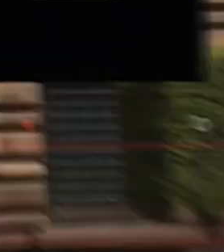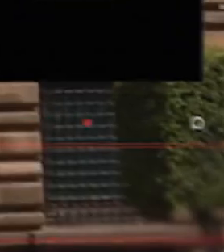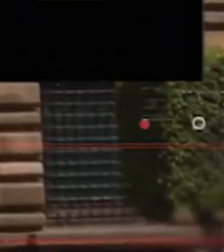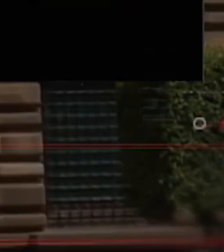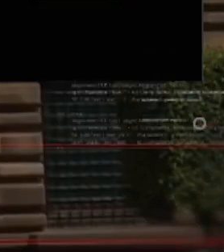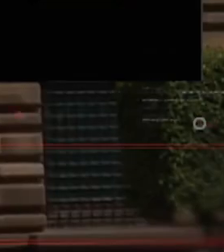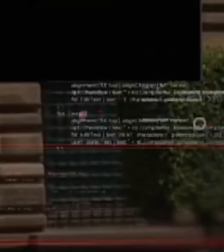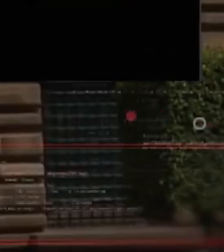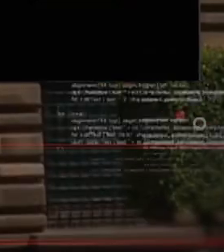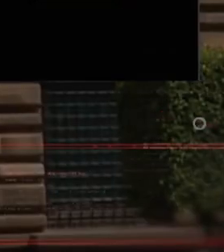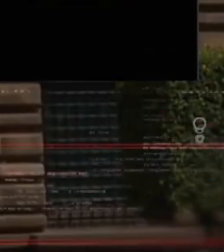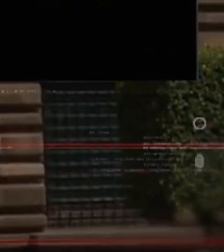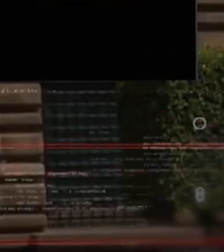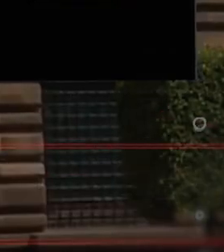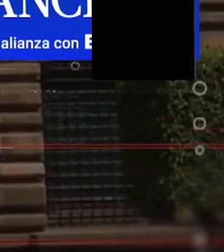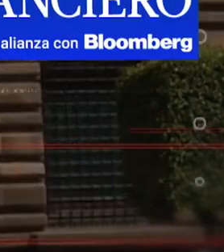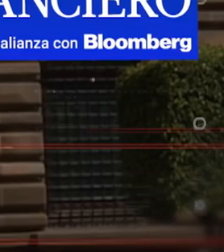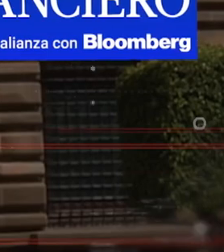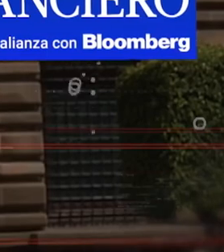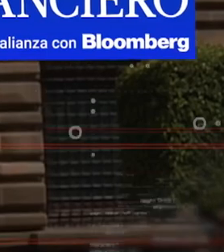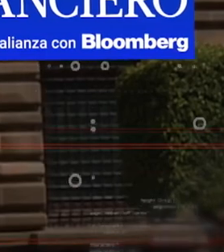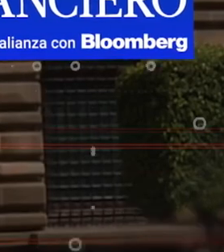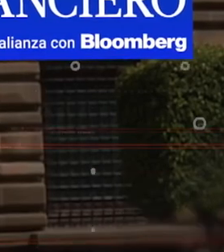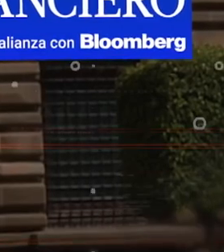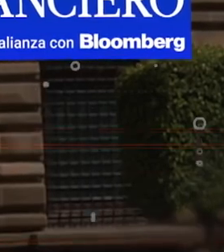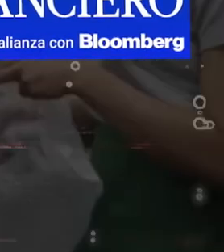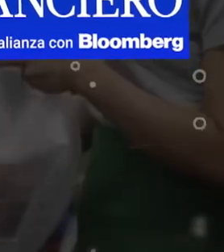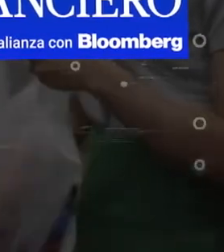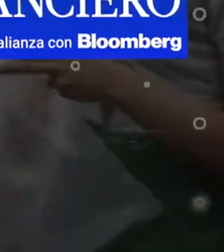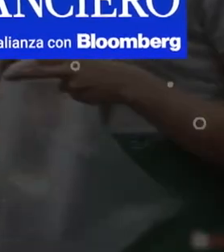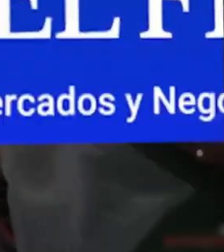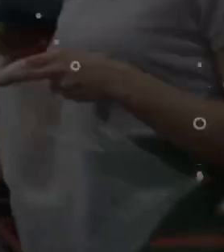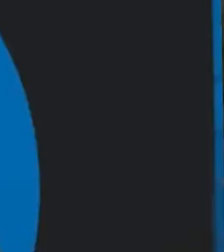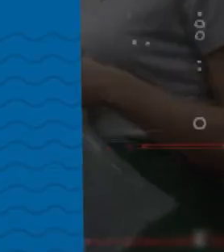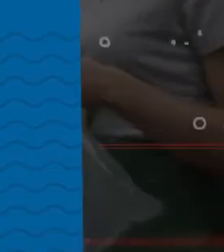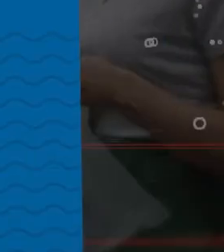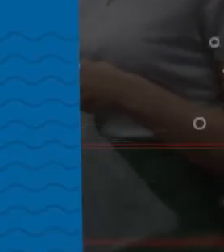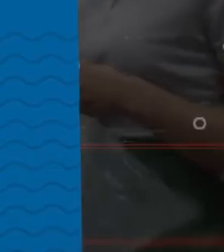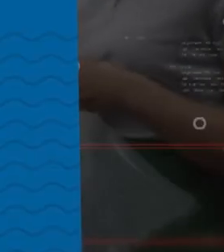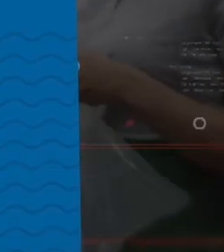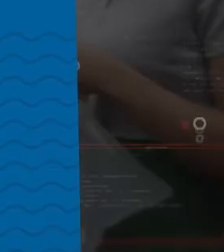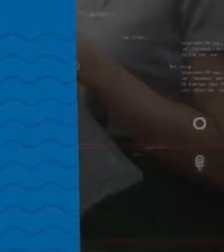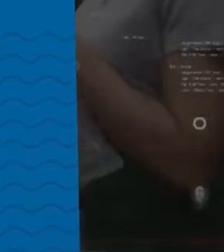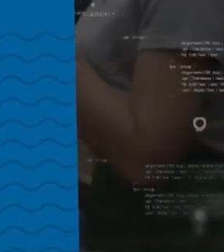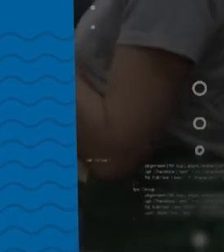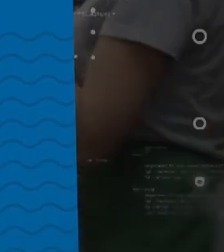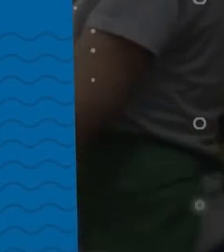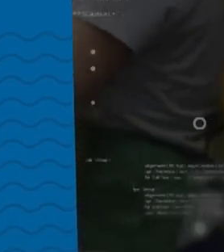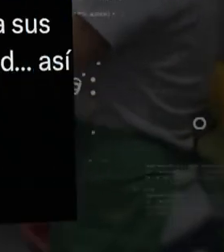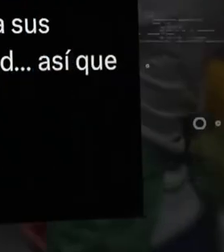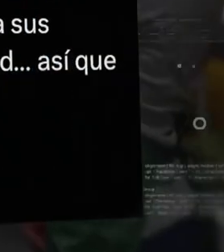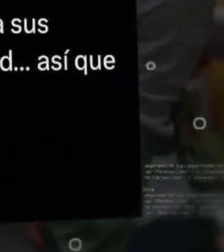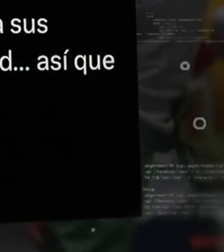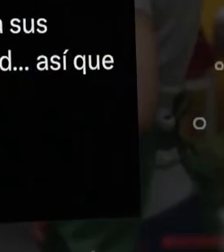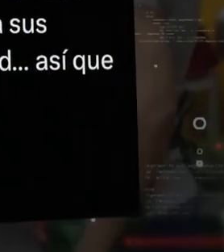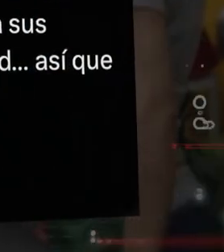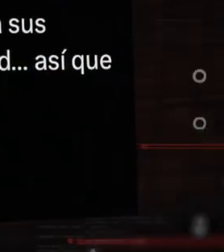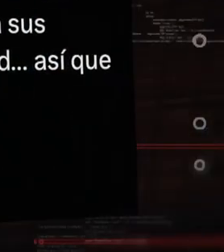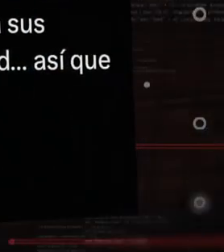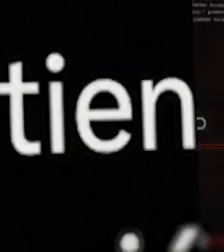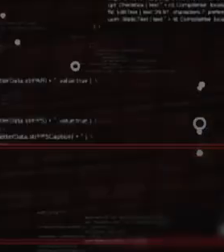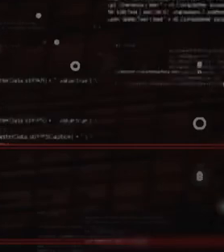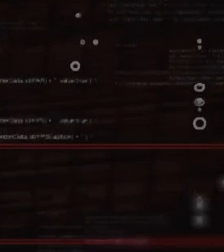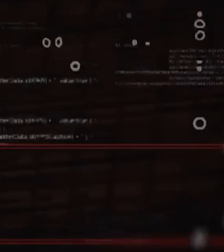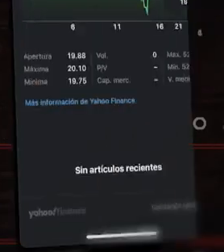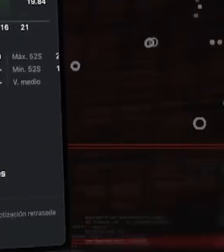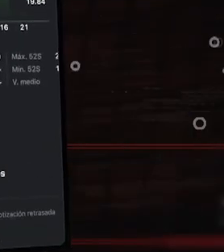El fin de sexenio en México ha revivido una tormenta de mentiras mediáticas que pretenden poner en duda la estabilidad económica del país. Continúan